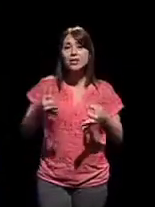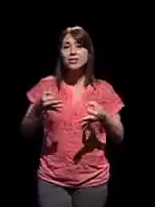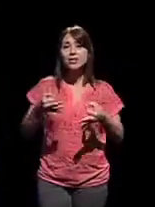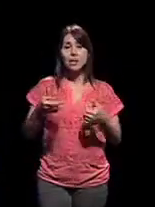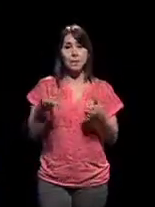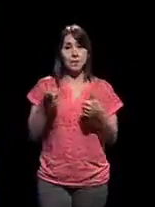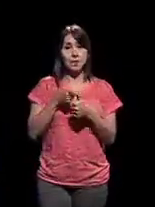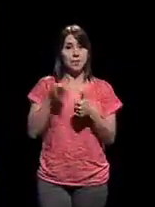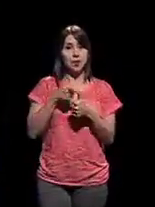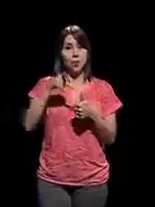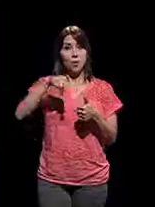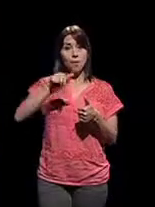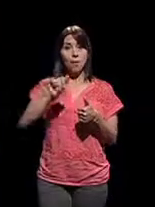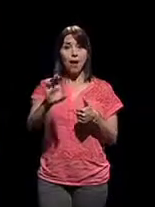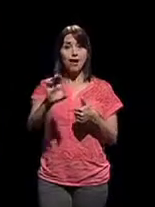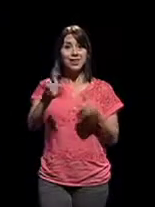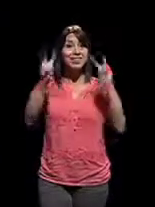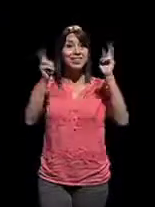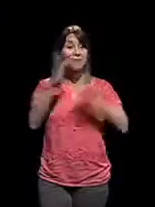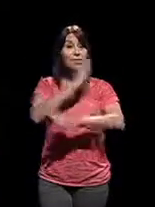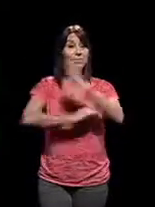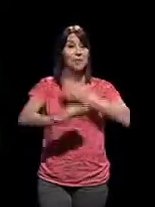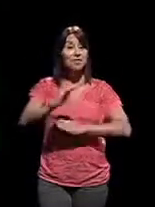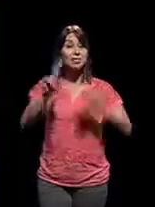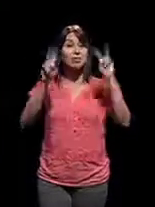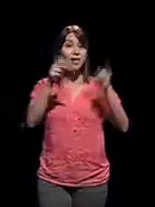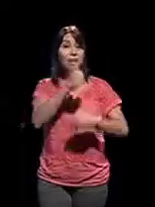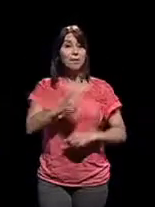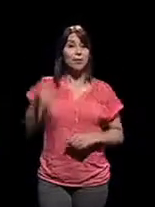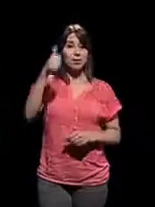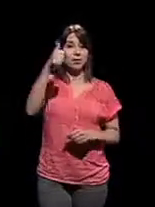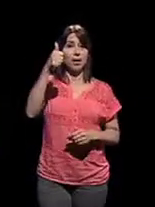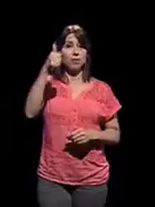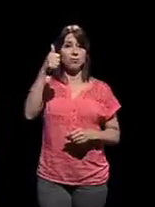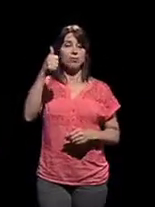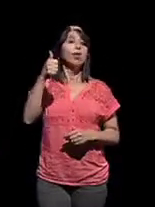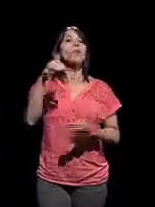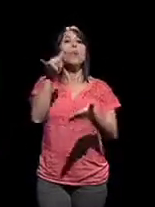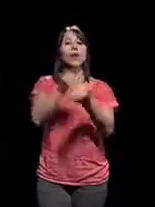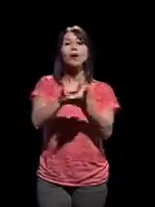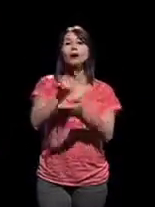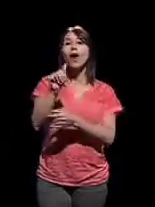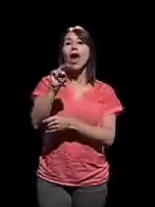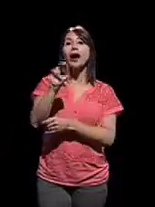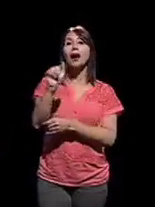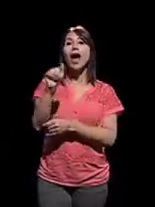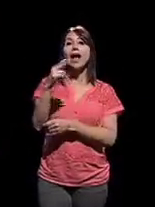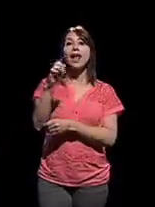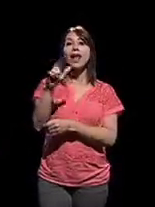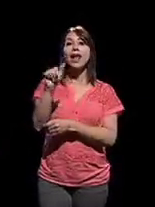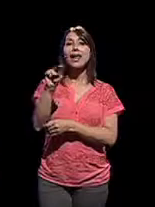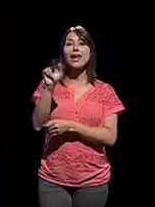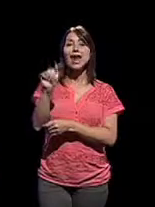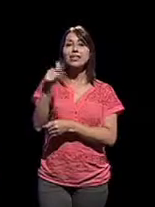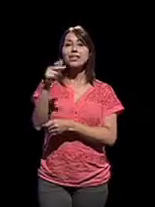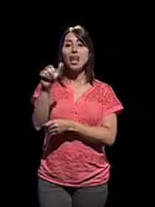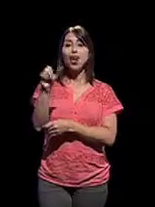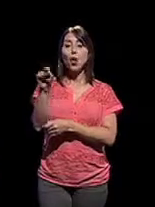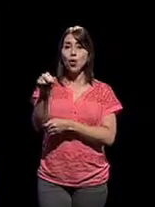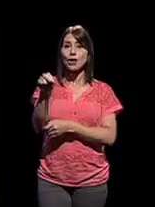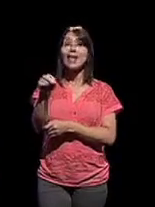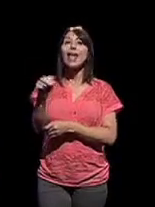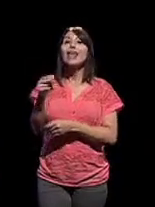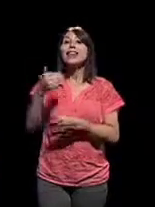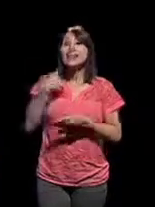del resto del gobierno. Decir que en primer lugar para el PAC el tema de la discapacidad es un tema prioritario, razón por la cual inclusive doña Ana Elena Chacón, madre